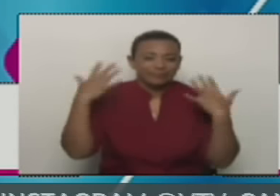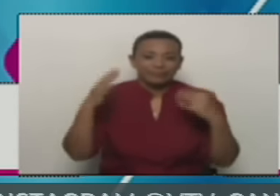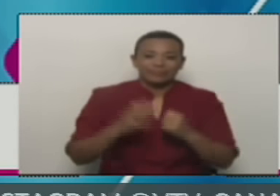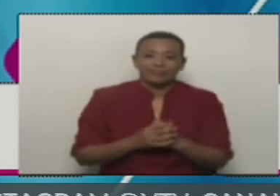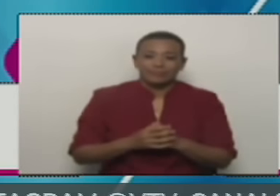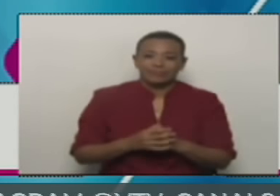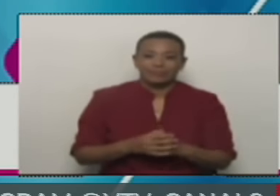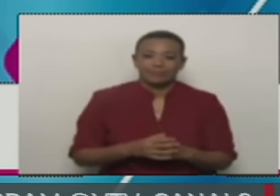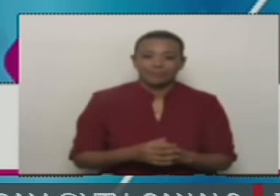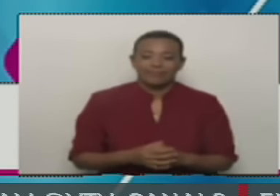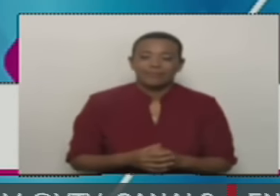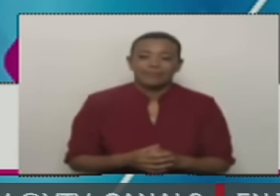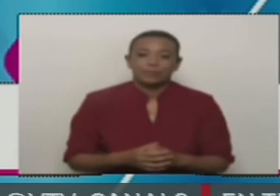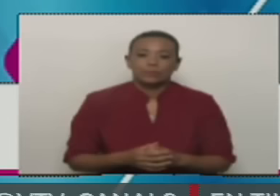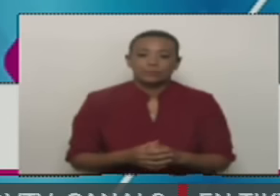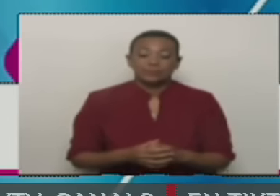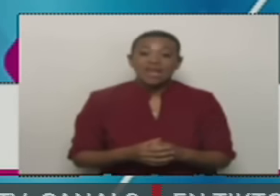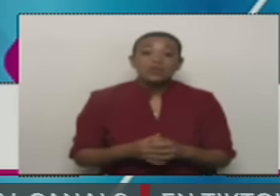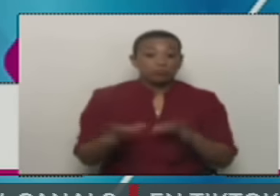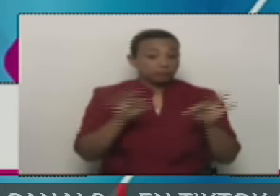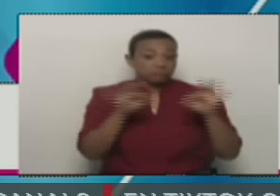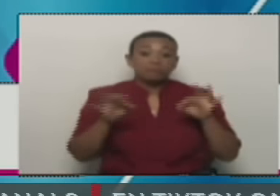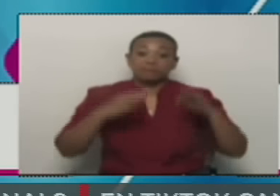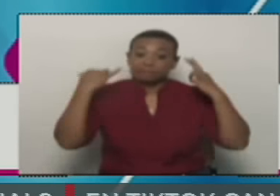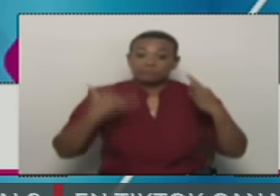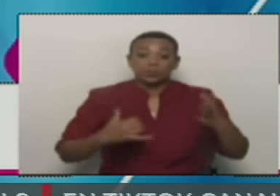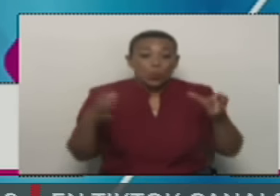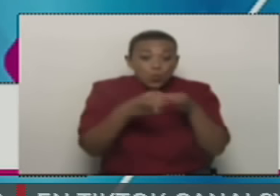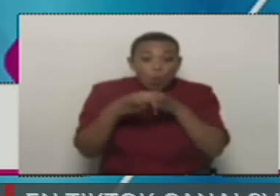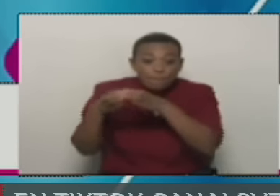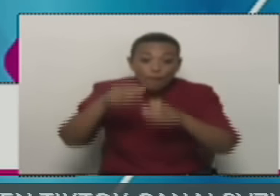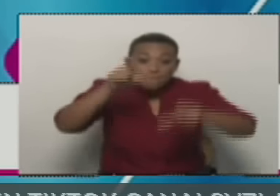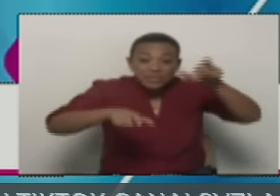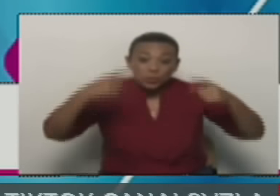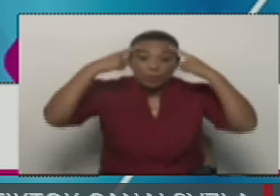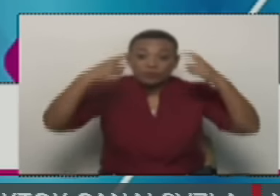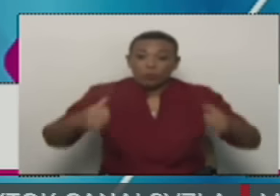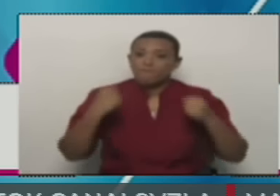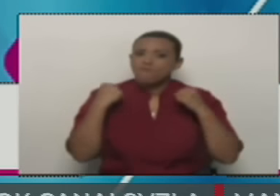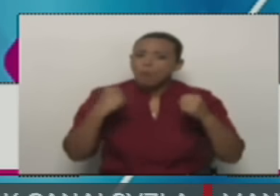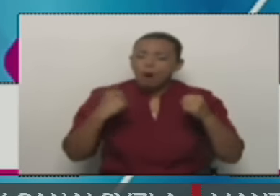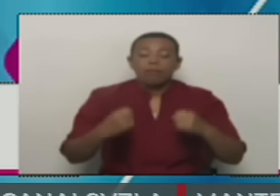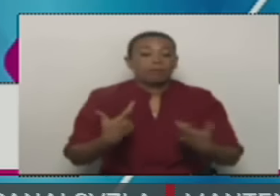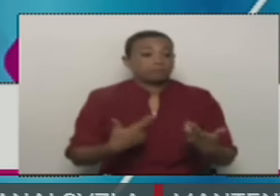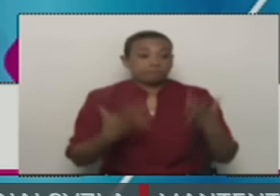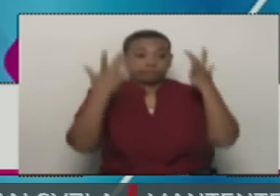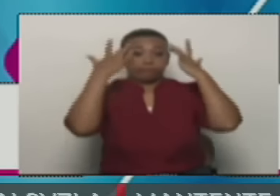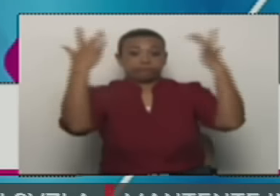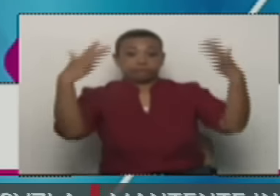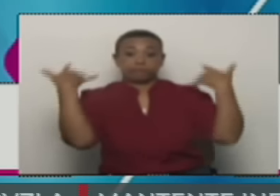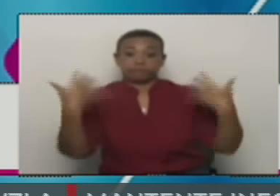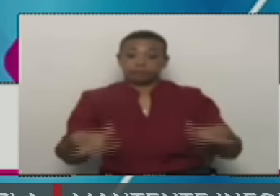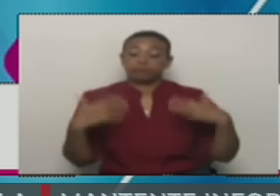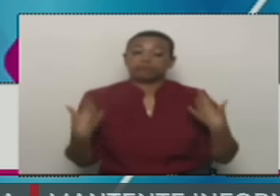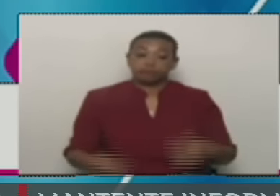Bienvenido. Y hemos armado un tremendo equipo. ¿Ah? Un tremendo equipo